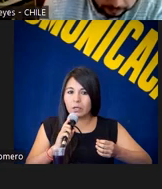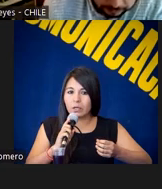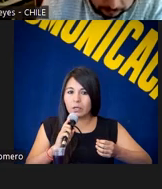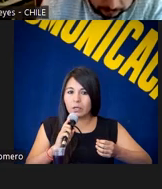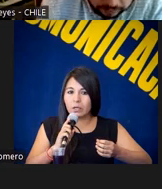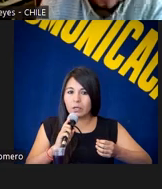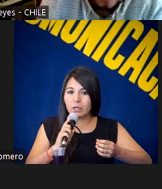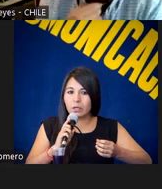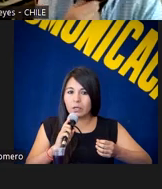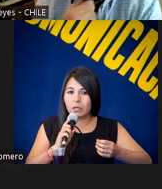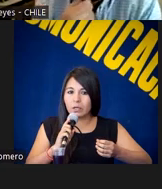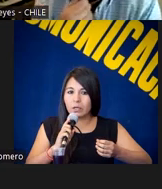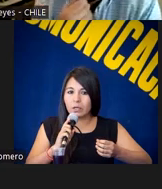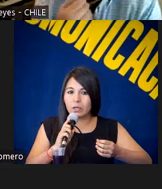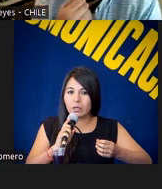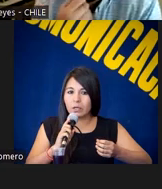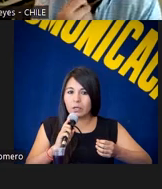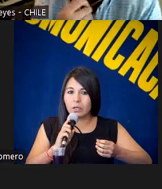gracias